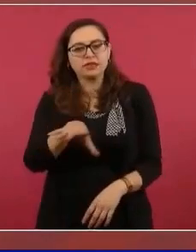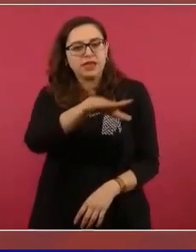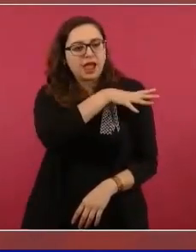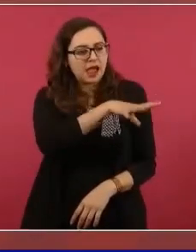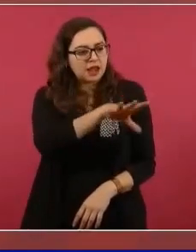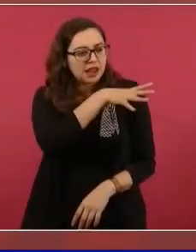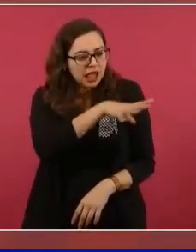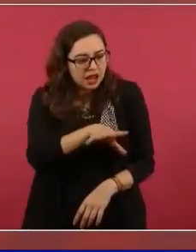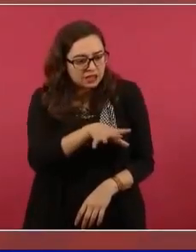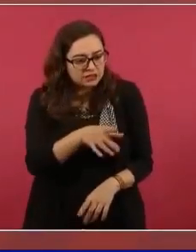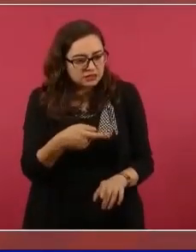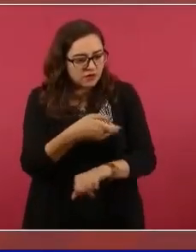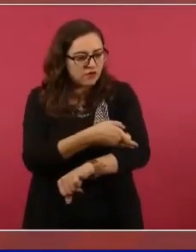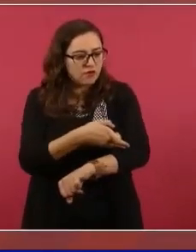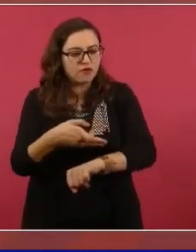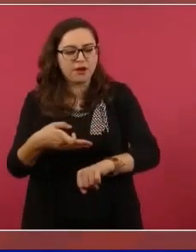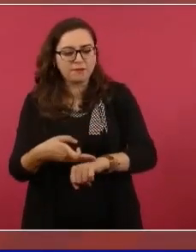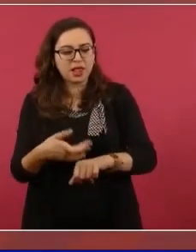todos